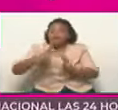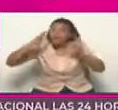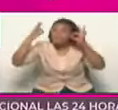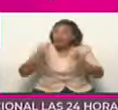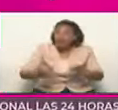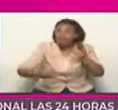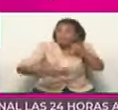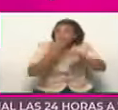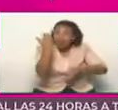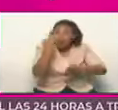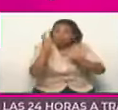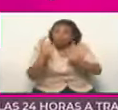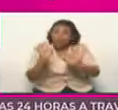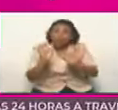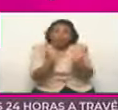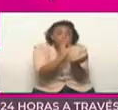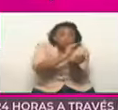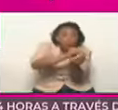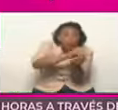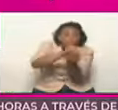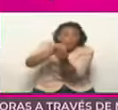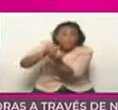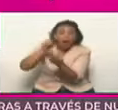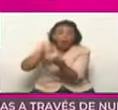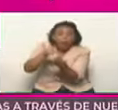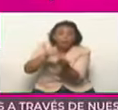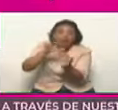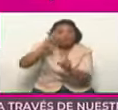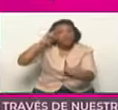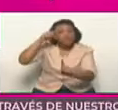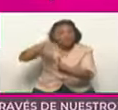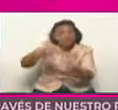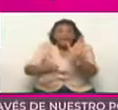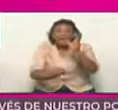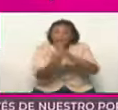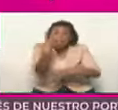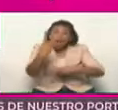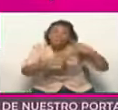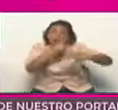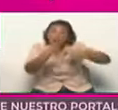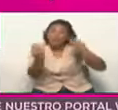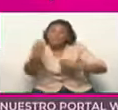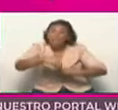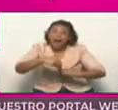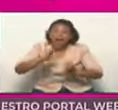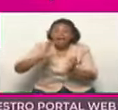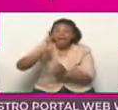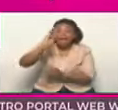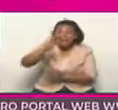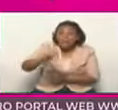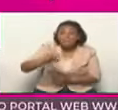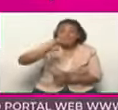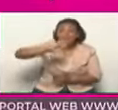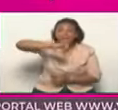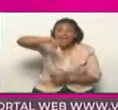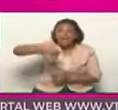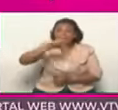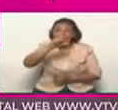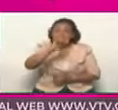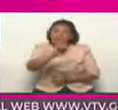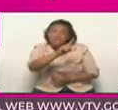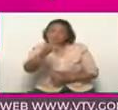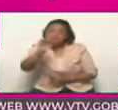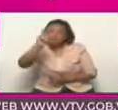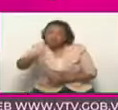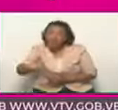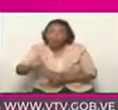ese paquete en la referida estación con la finalidad de producir el mejillón para